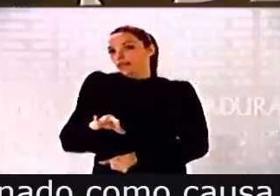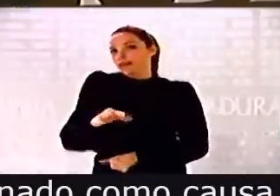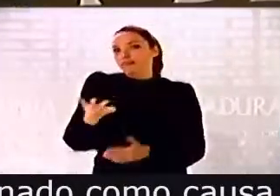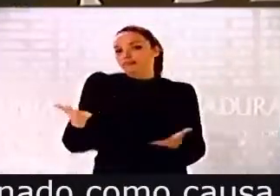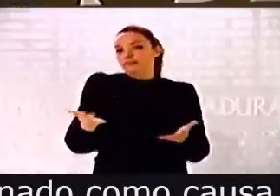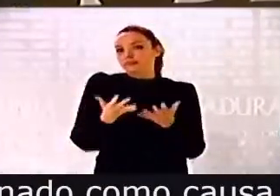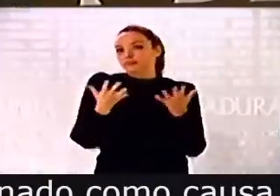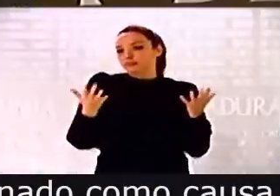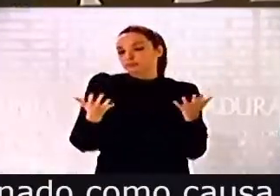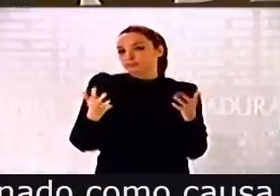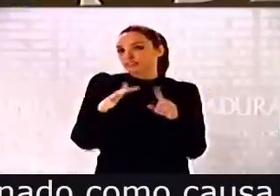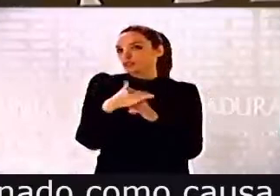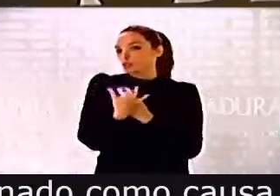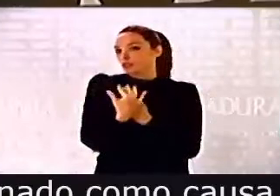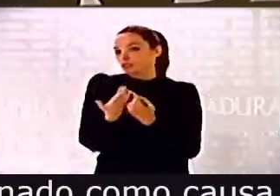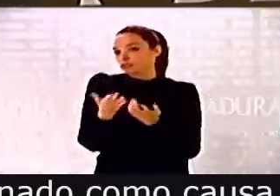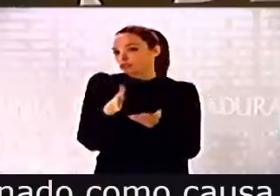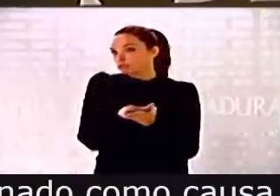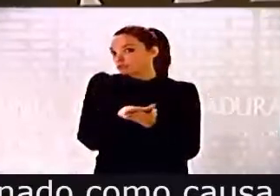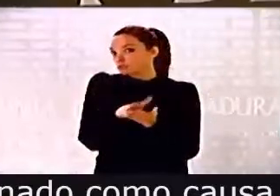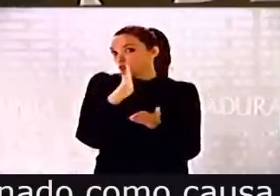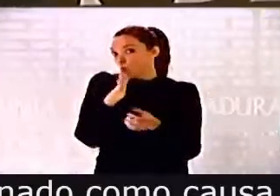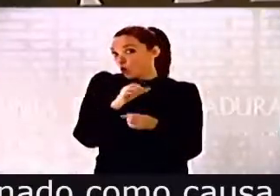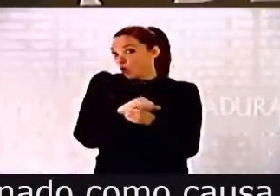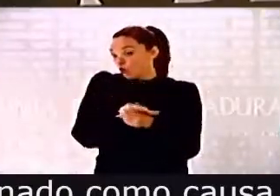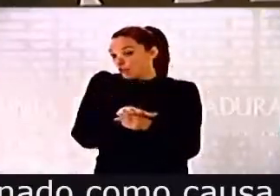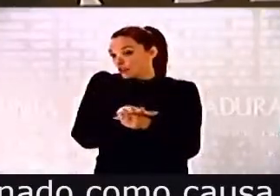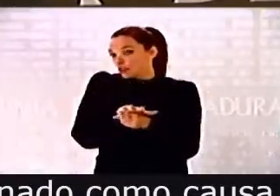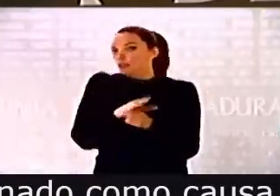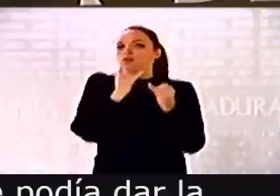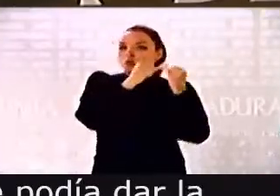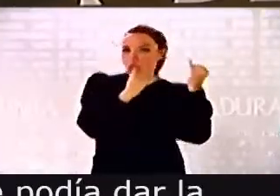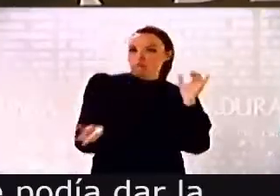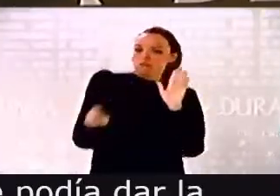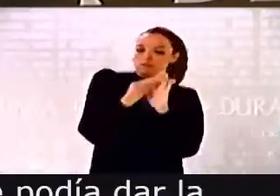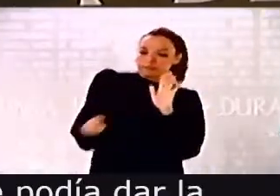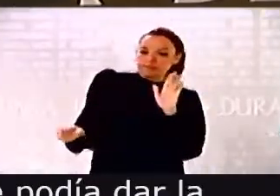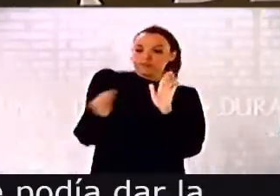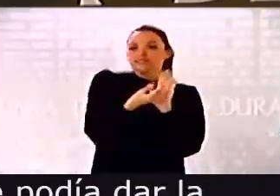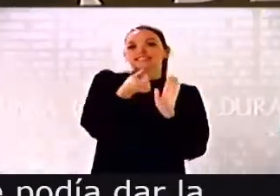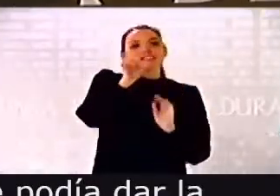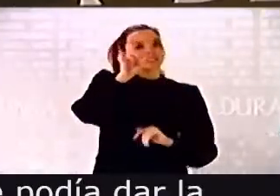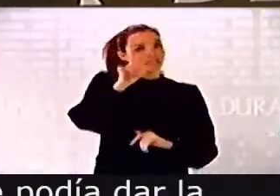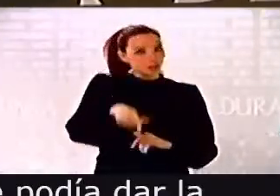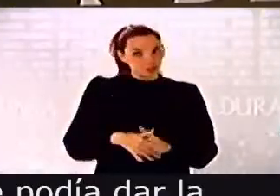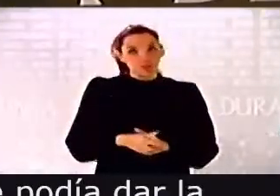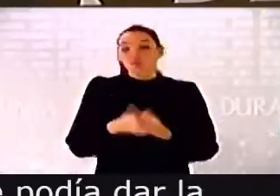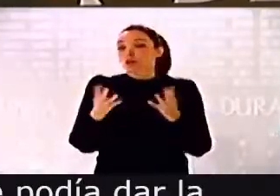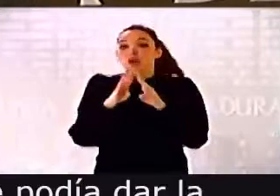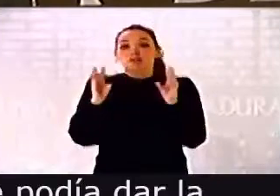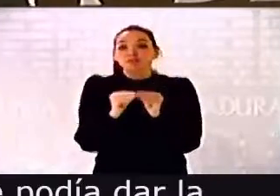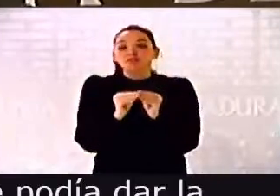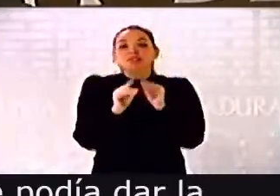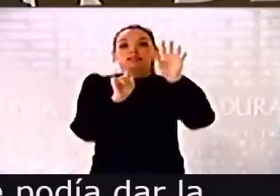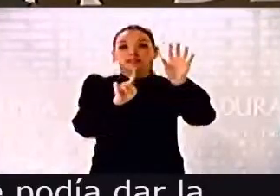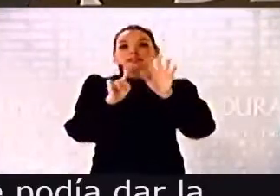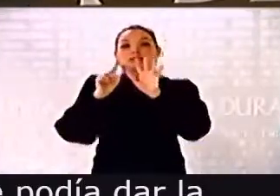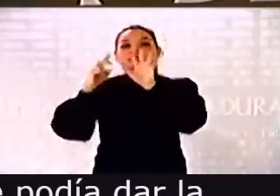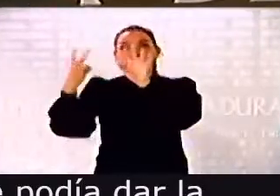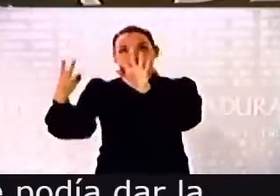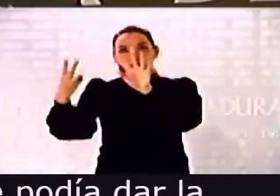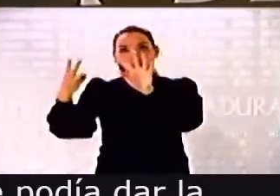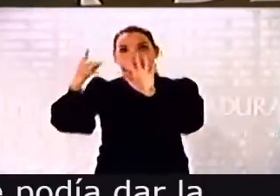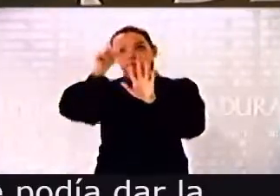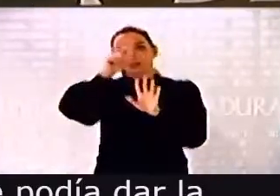producir esa situación para tenerlo dentro de las estadísticas. Con lo cual, en resumen, son 67